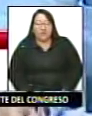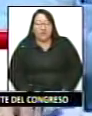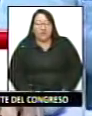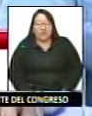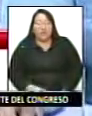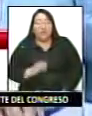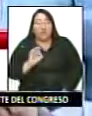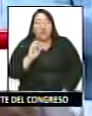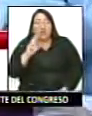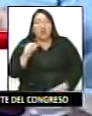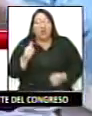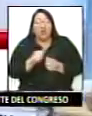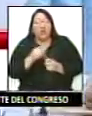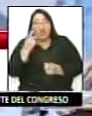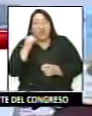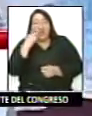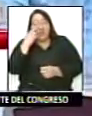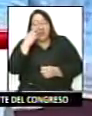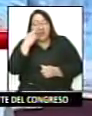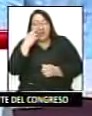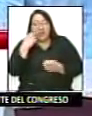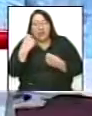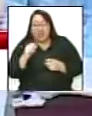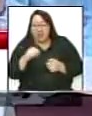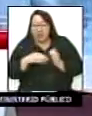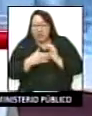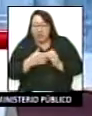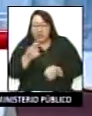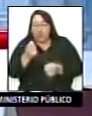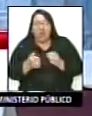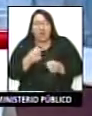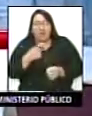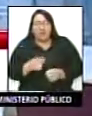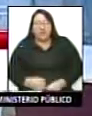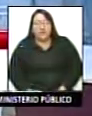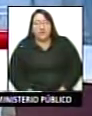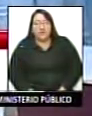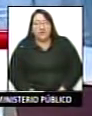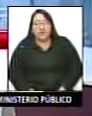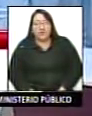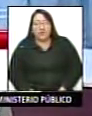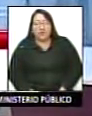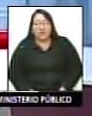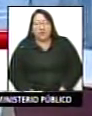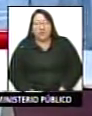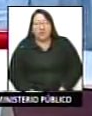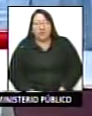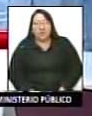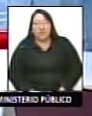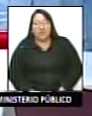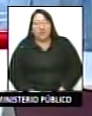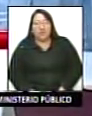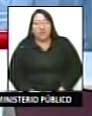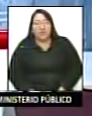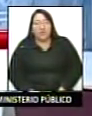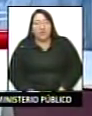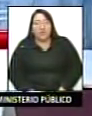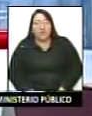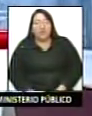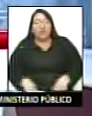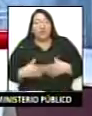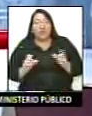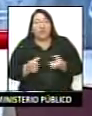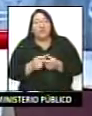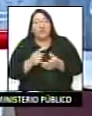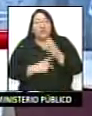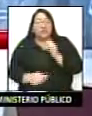idea, lo que he tratado de hacer es identificar las posibles comisiones que pueden haber en función del sector público, sobre todo, que es donde